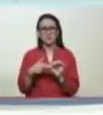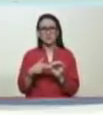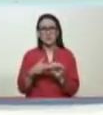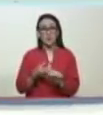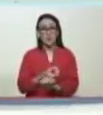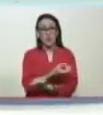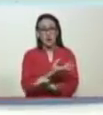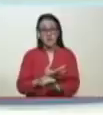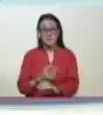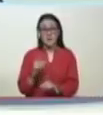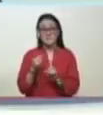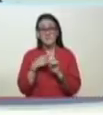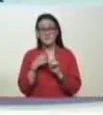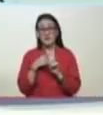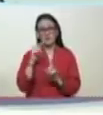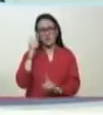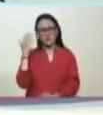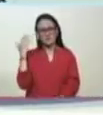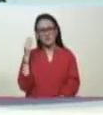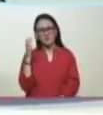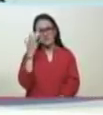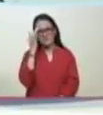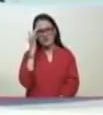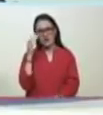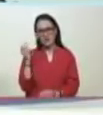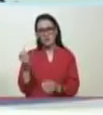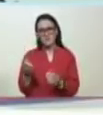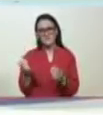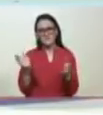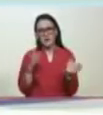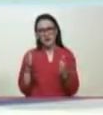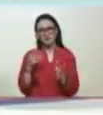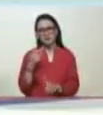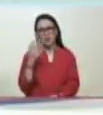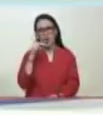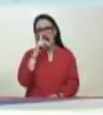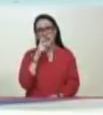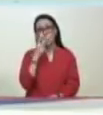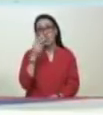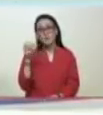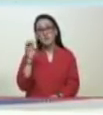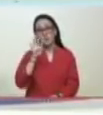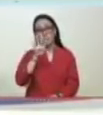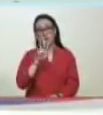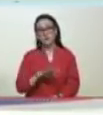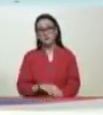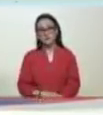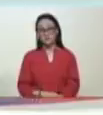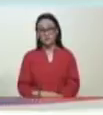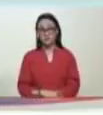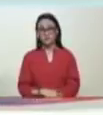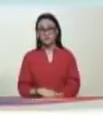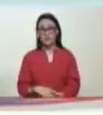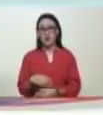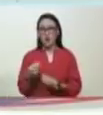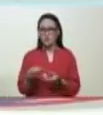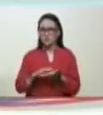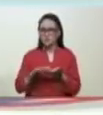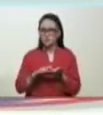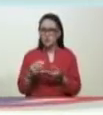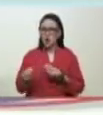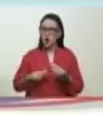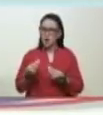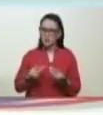Guarimba 1, la primera guarimba, aquella, febrero, marzo, 2004. ¿Y cómo resolvimos el